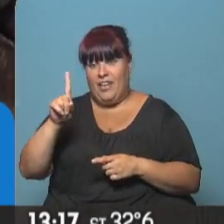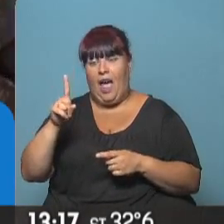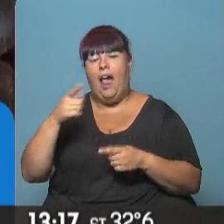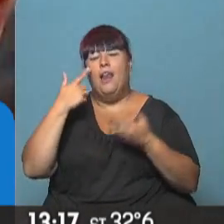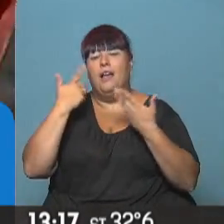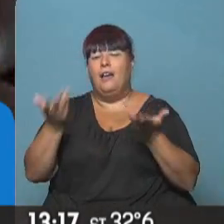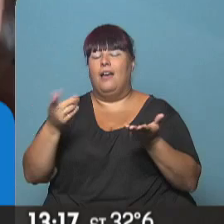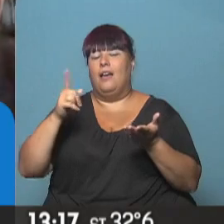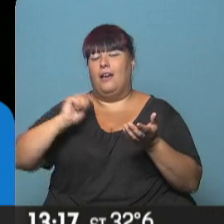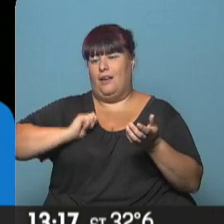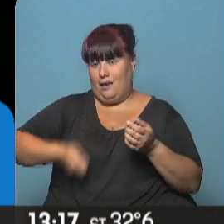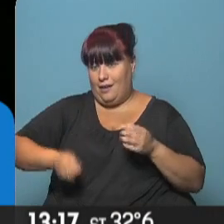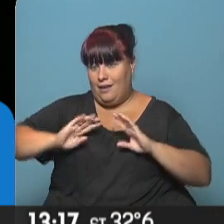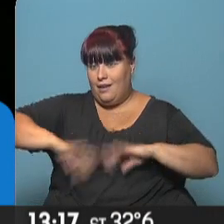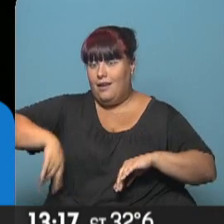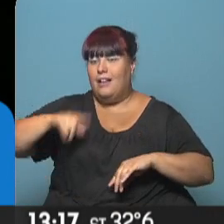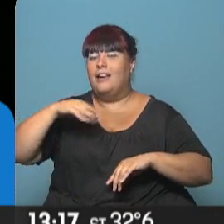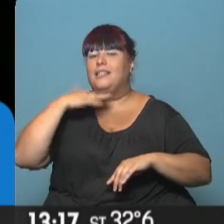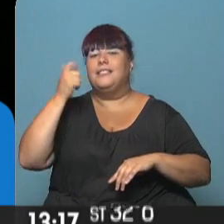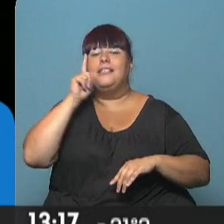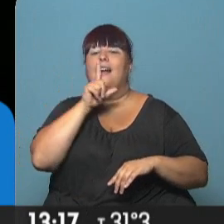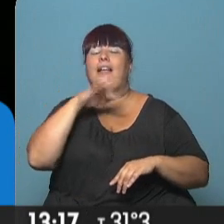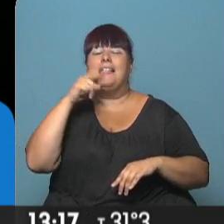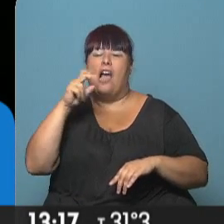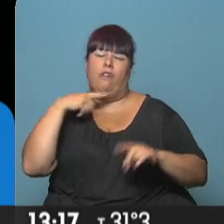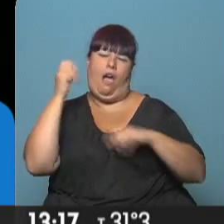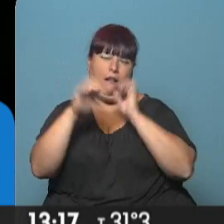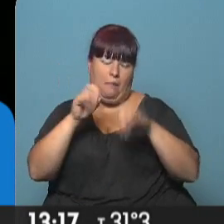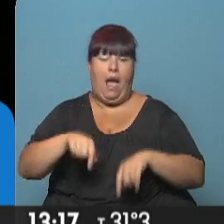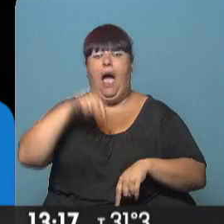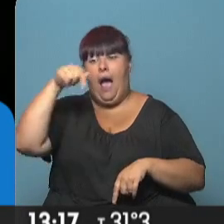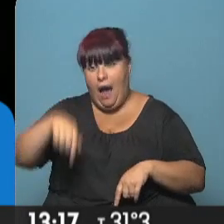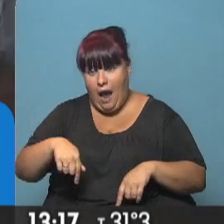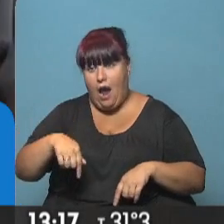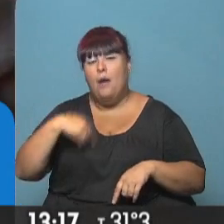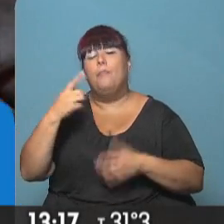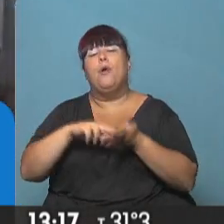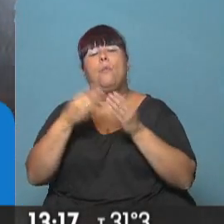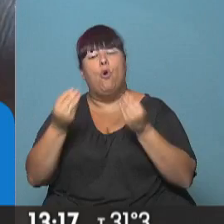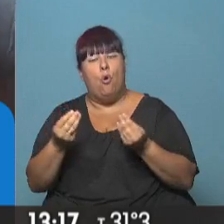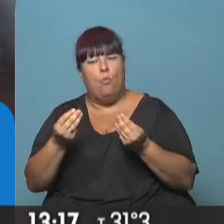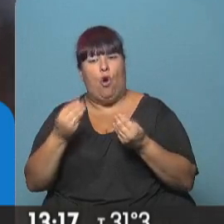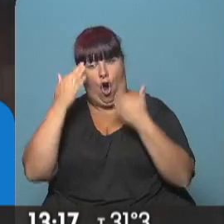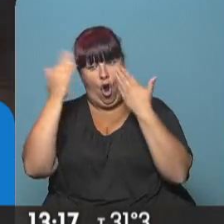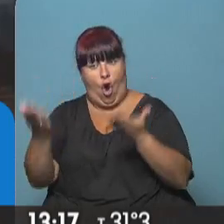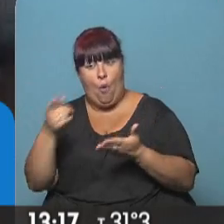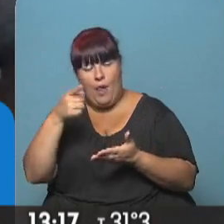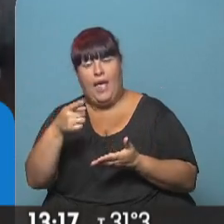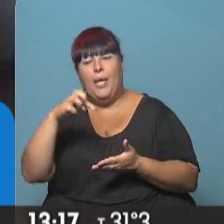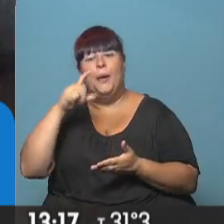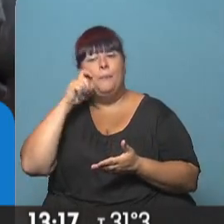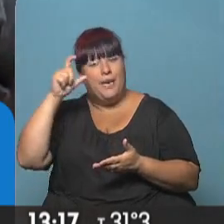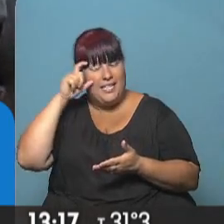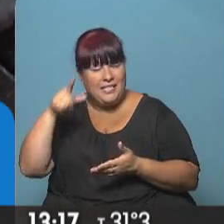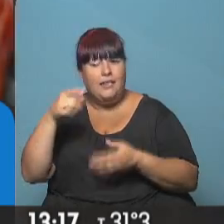destapó un pecho, por ejemplo, a Janet Jackson y generó polémica. Y esta vez, la polémica viene de la mano del tributo que él le ha rendido a